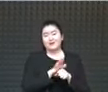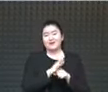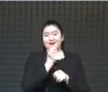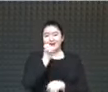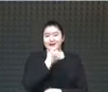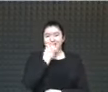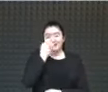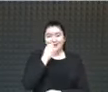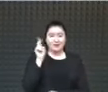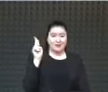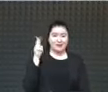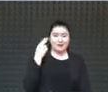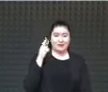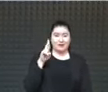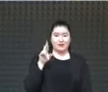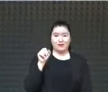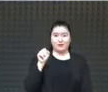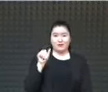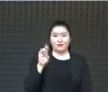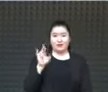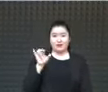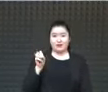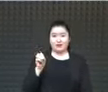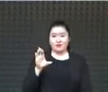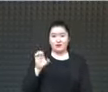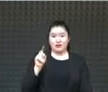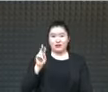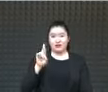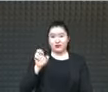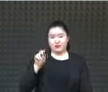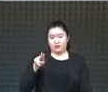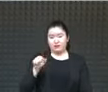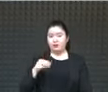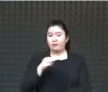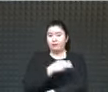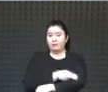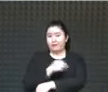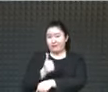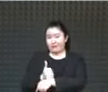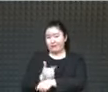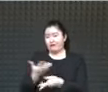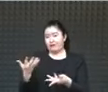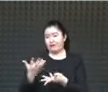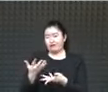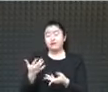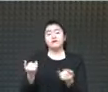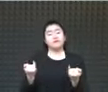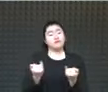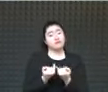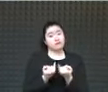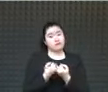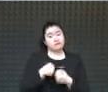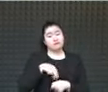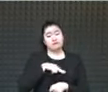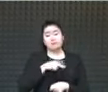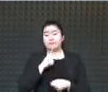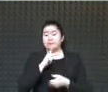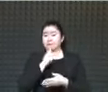Castellanos para Milpalta. Entonces, son varios proyectos de infraestructura social